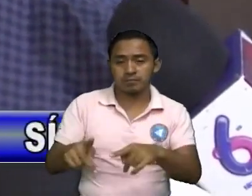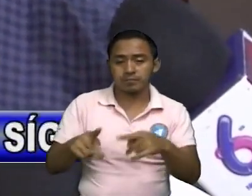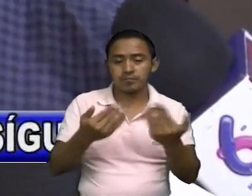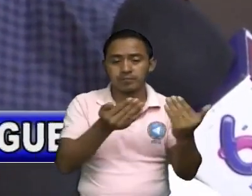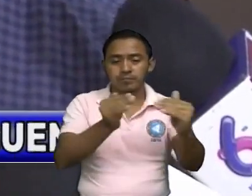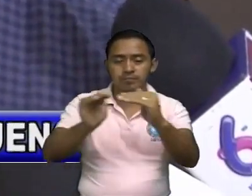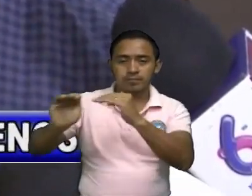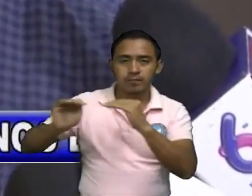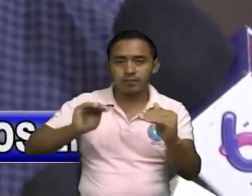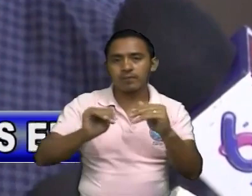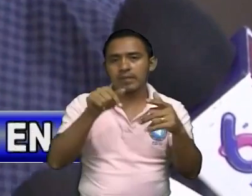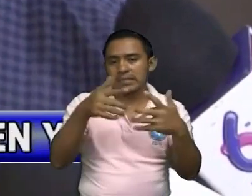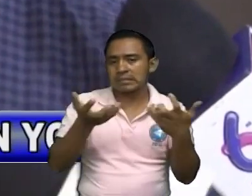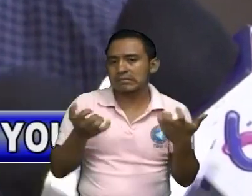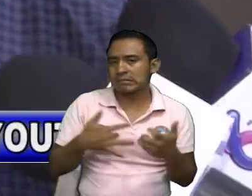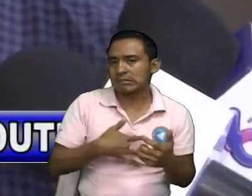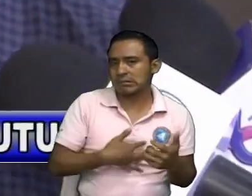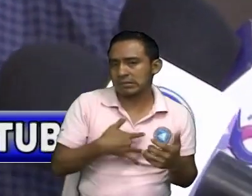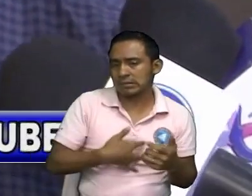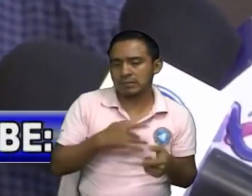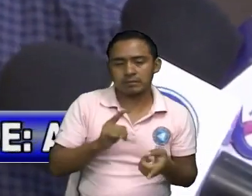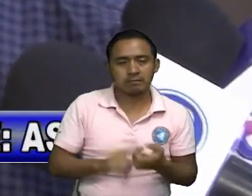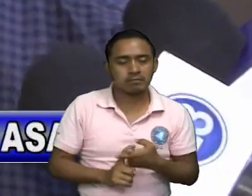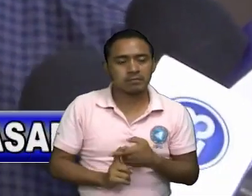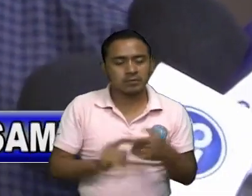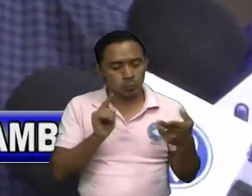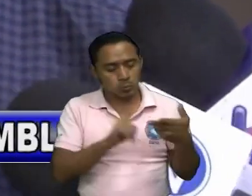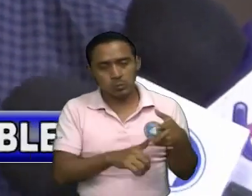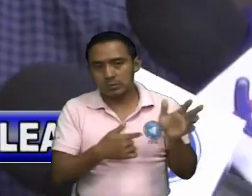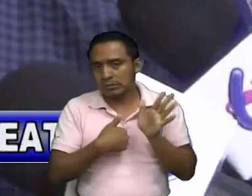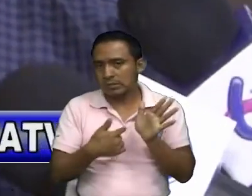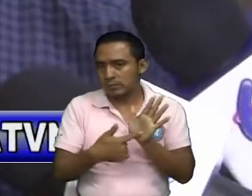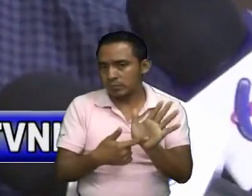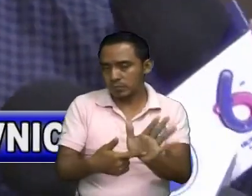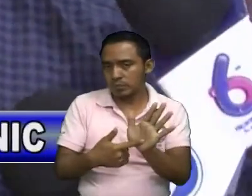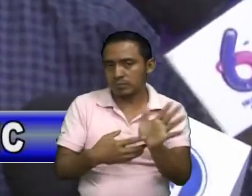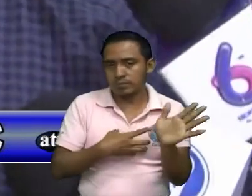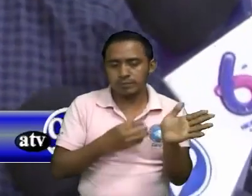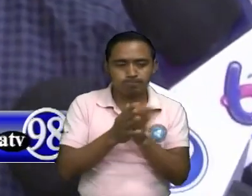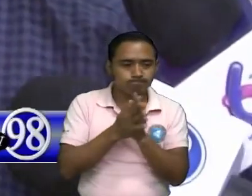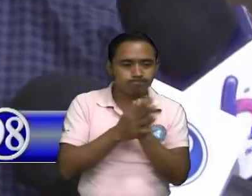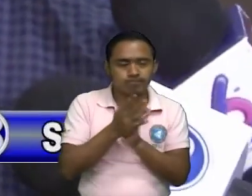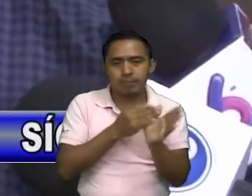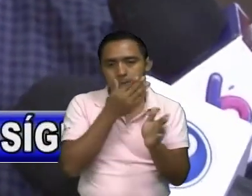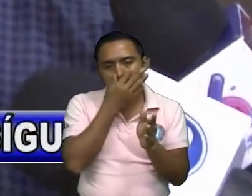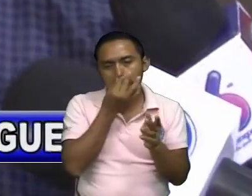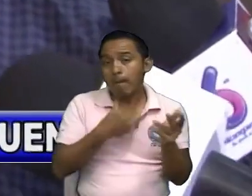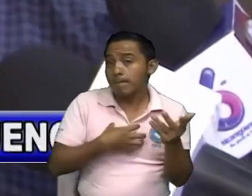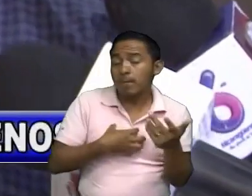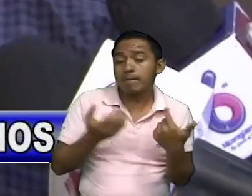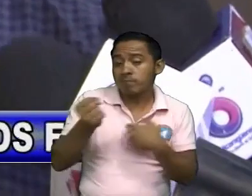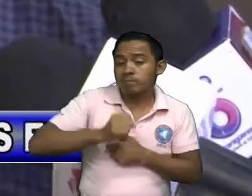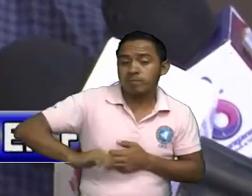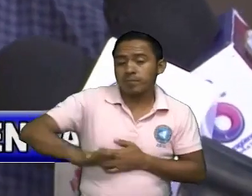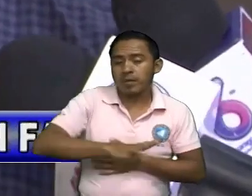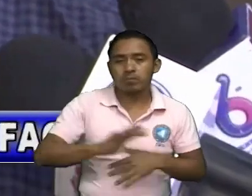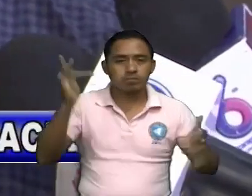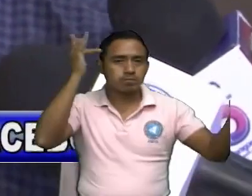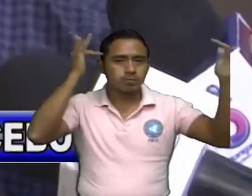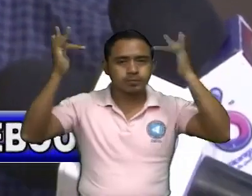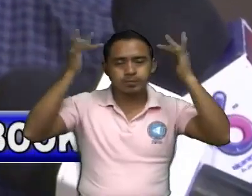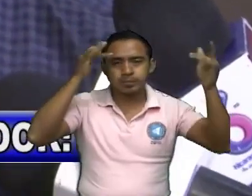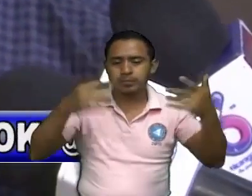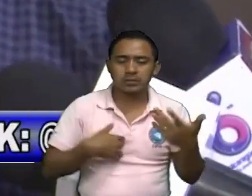la respuesta que necesita, y esta encuesta te dice que su interés es eminentemente social, que su preocupación